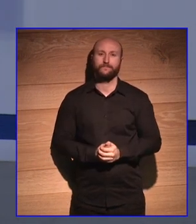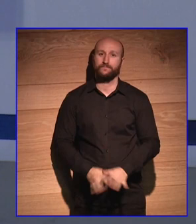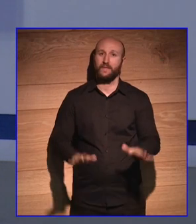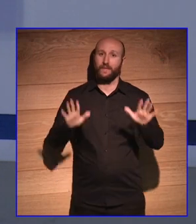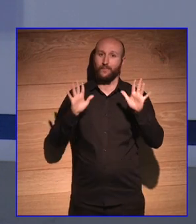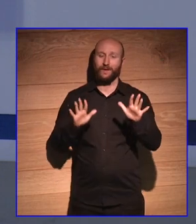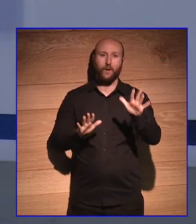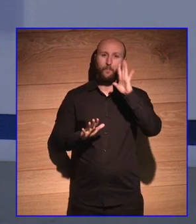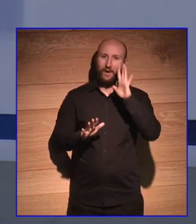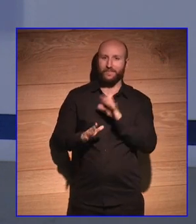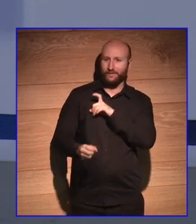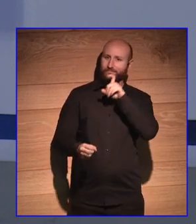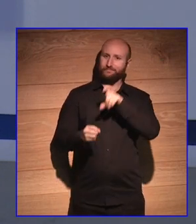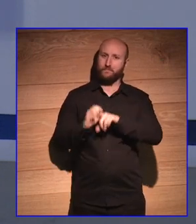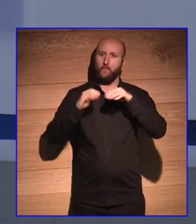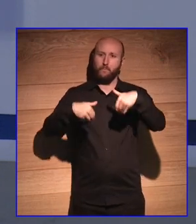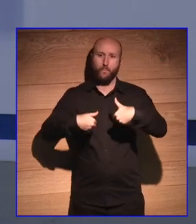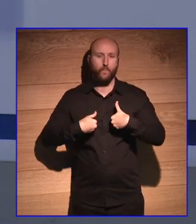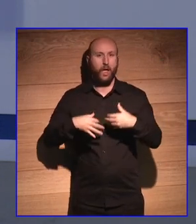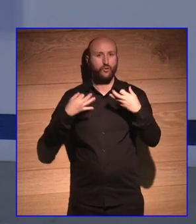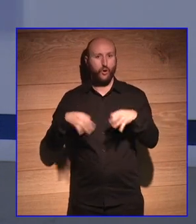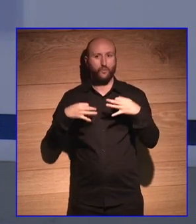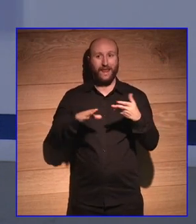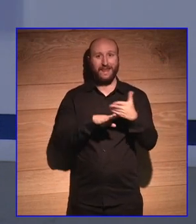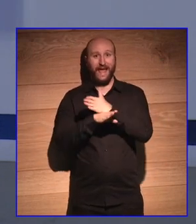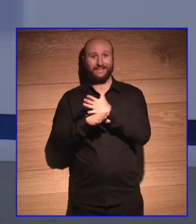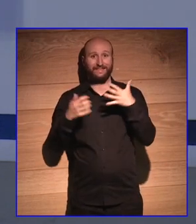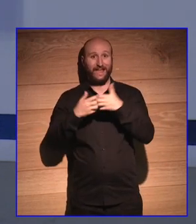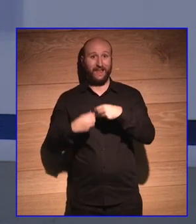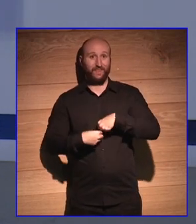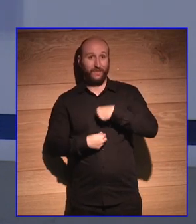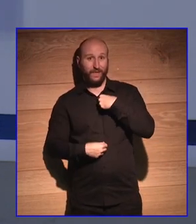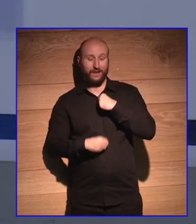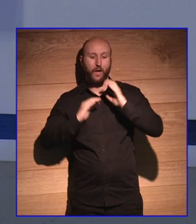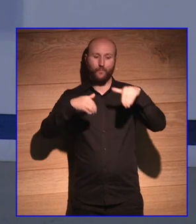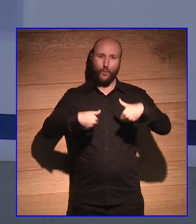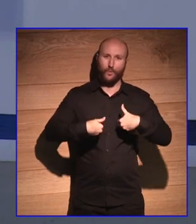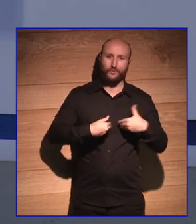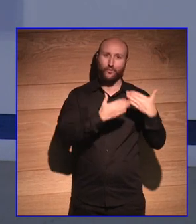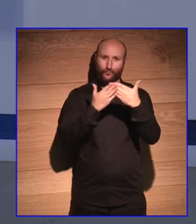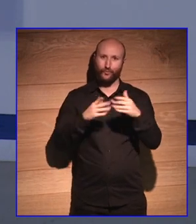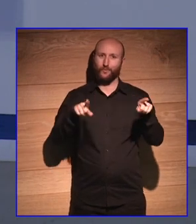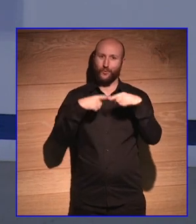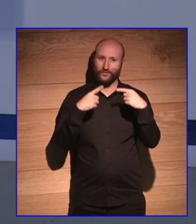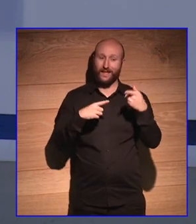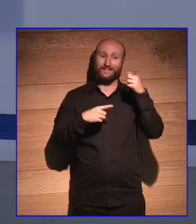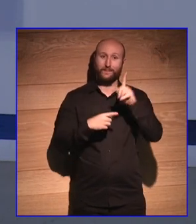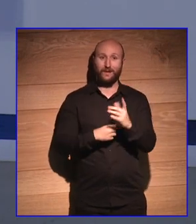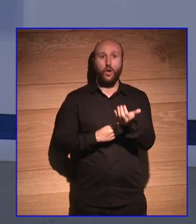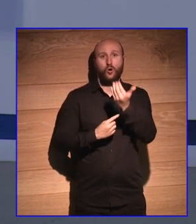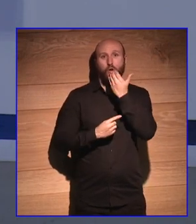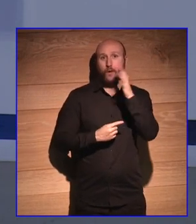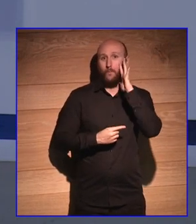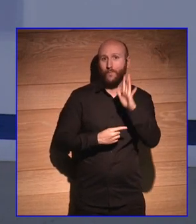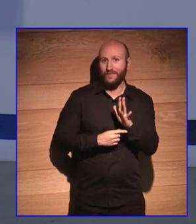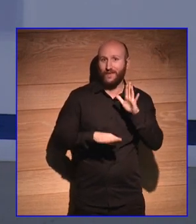pudiera parecer una reincorporación a la normalidad tras la guerra civil española retomando estudios de música y su puesto en correos para mantenerse